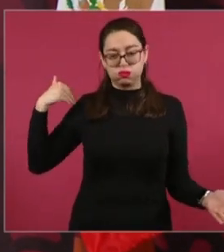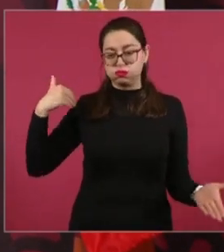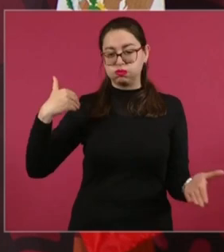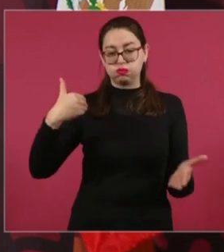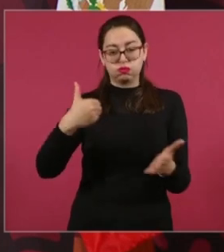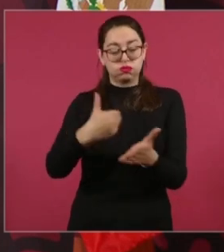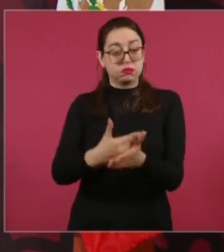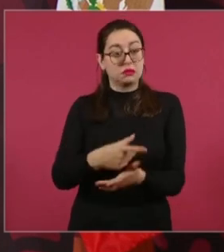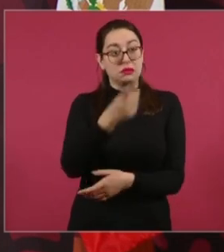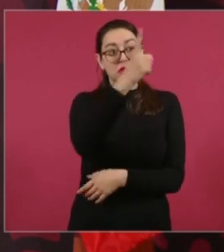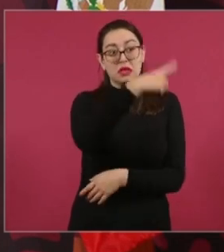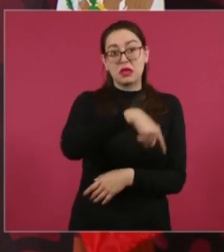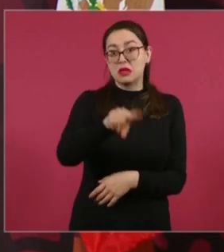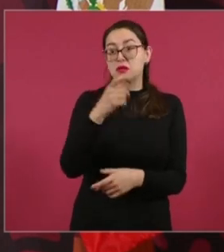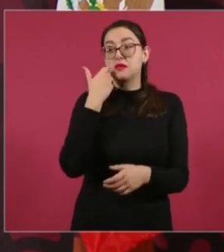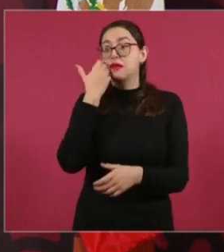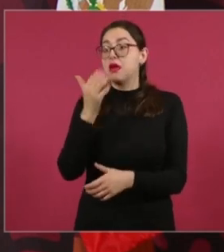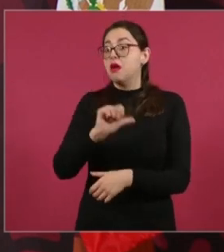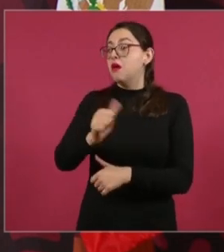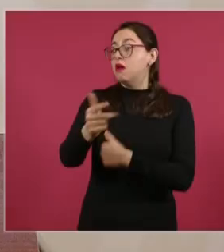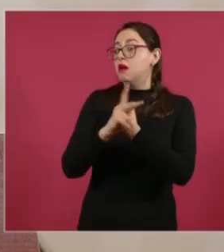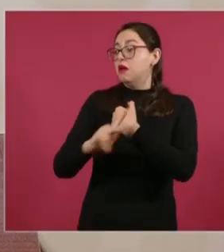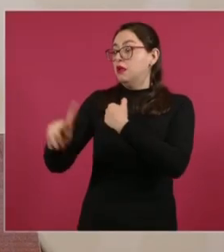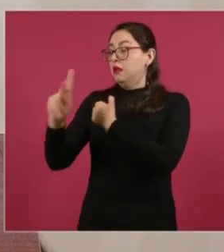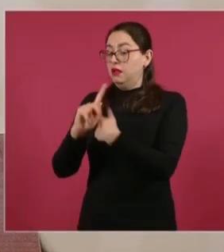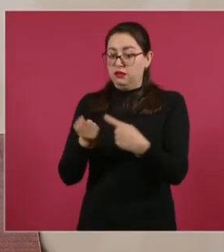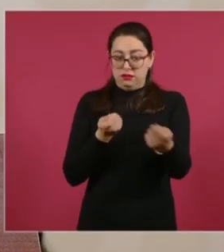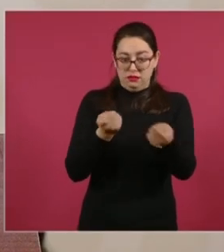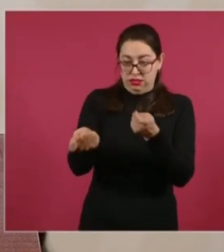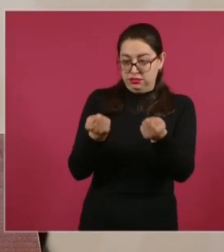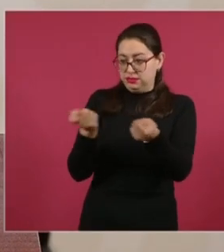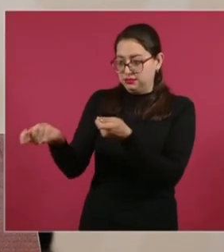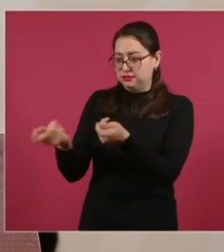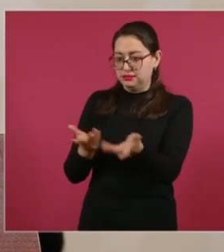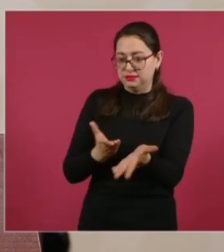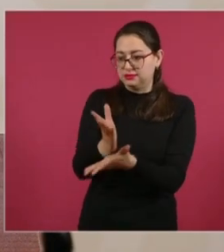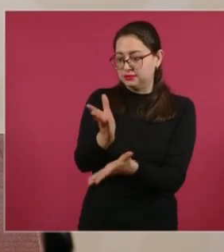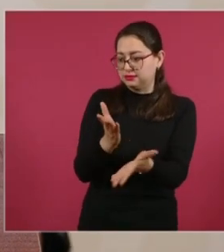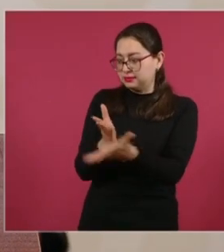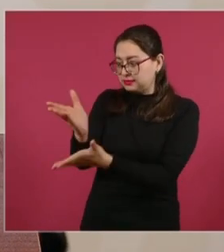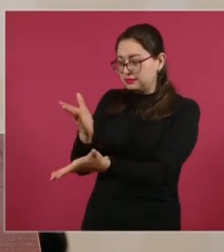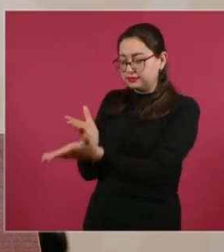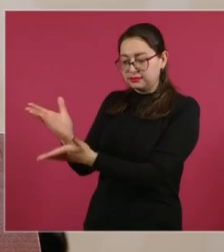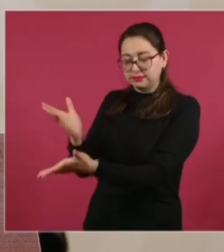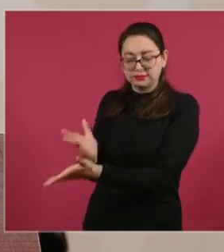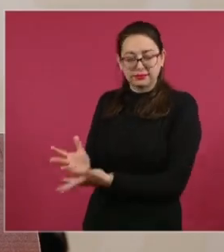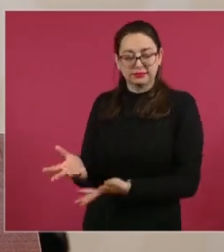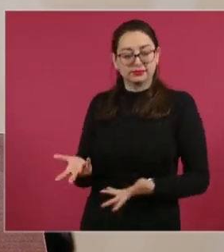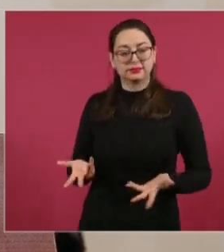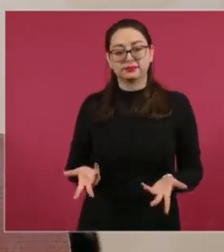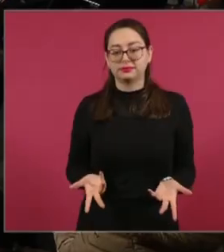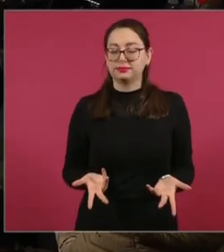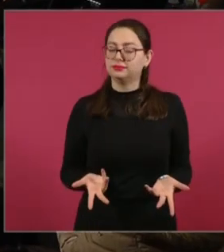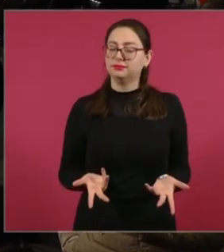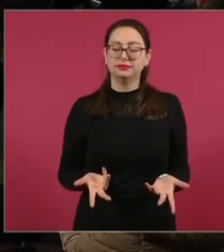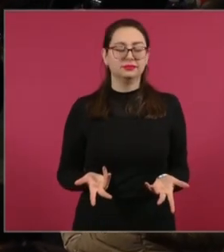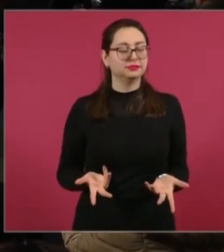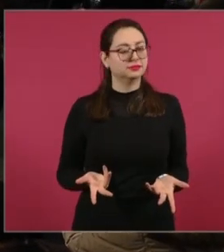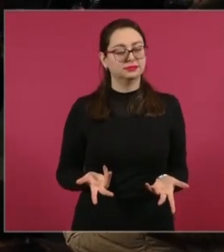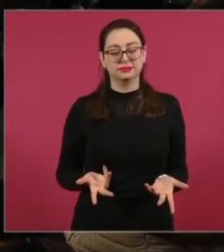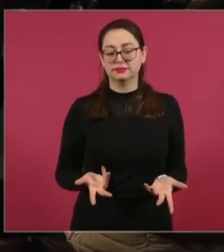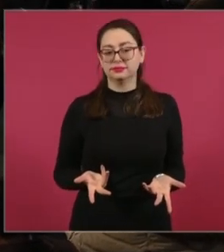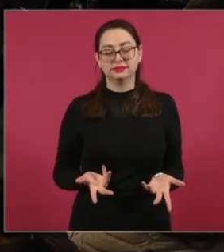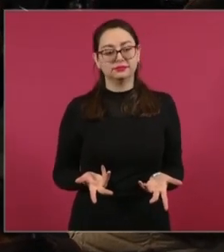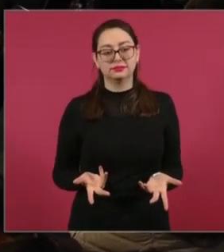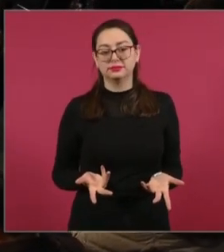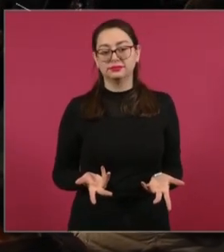o de otras partes del mundo, con honrosas excepciones,